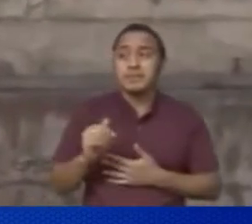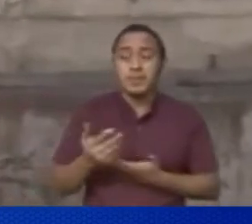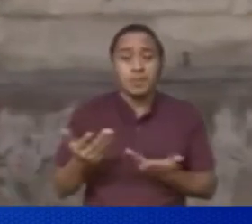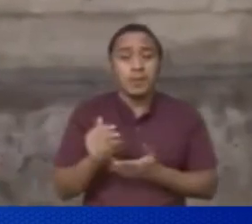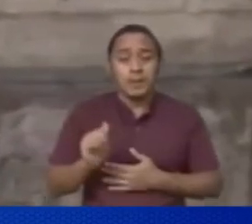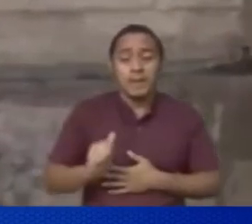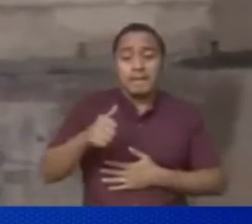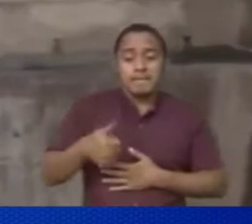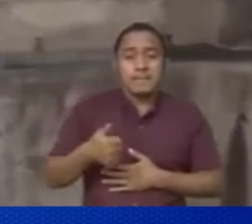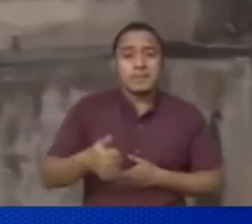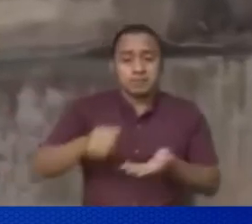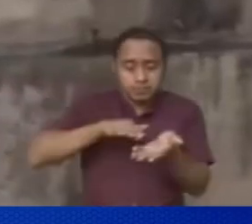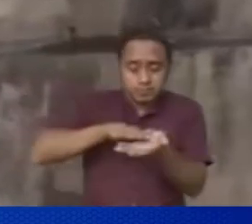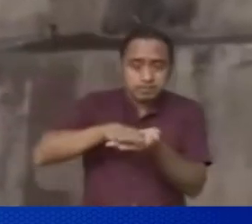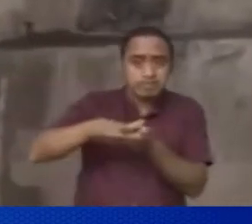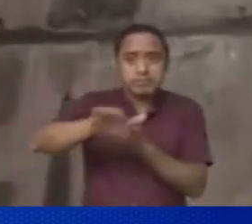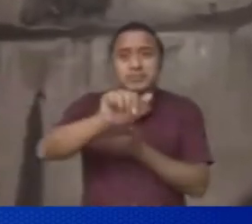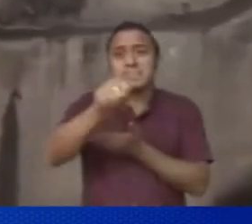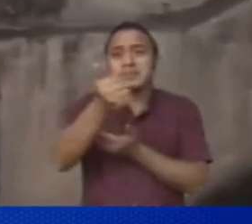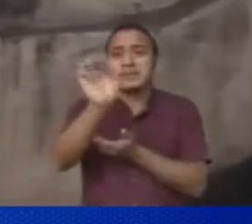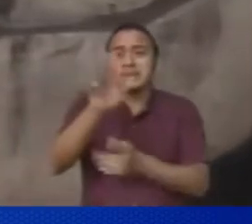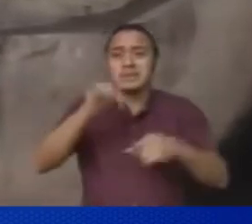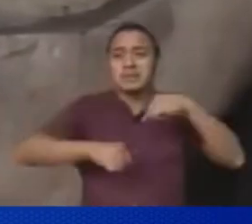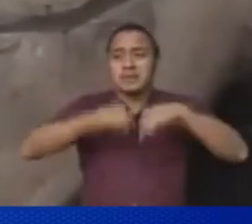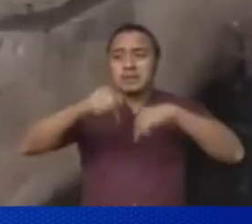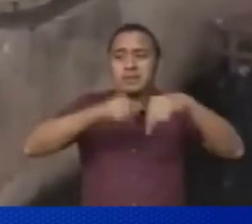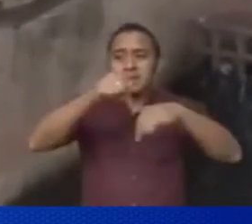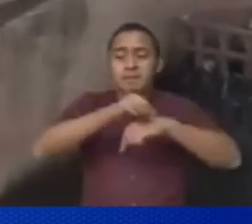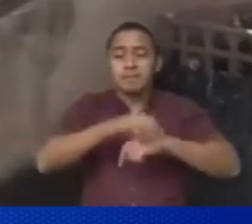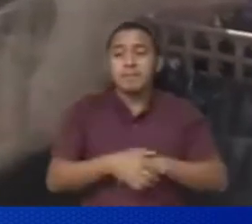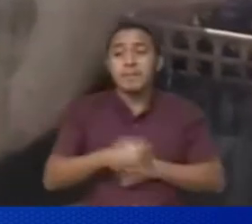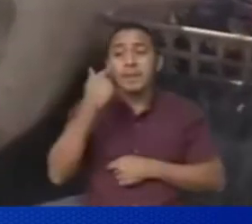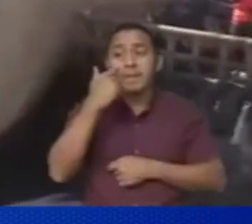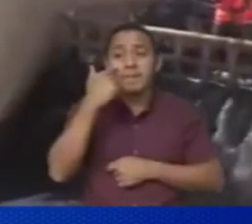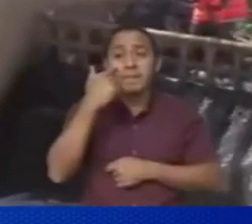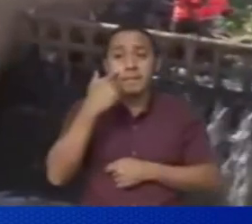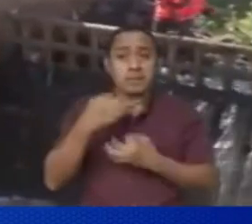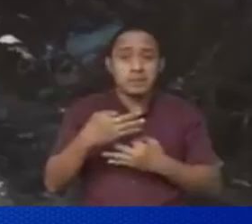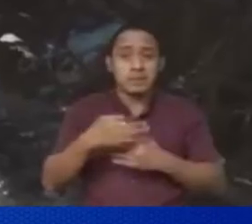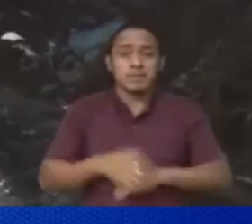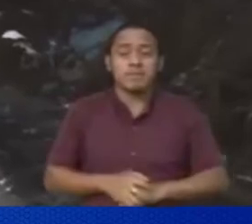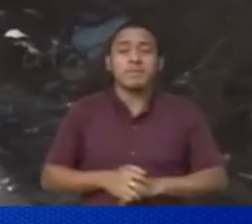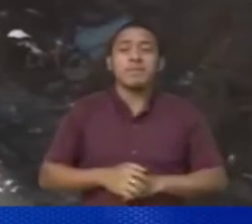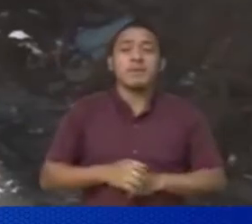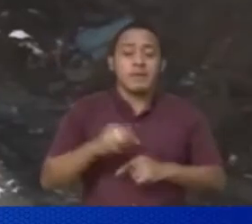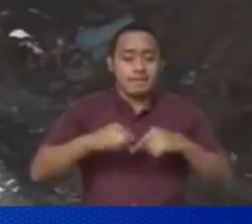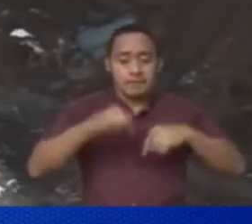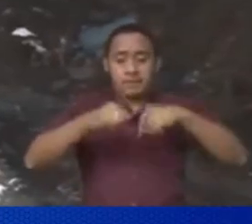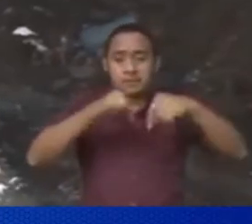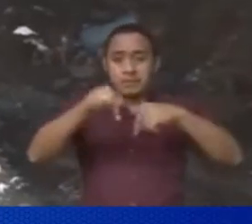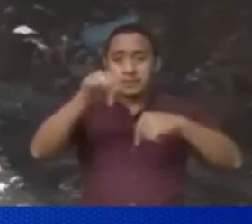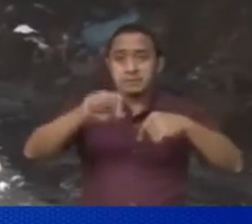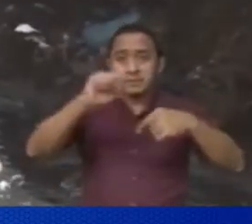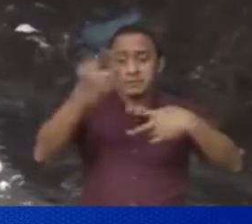cauces no revestidos, que son 65 kilómetros, tenemos previsto atender 25 kilómetros en esta primera